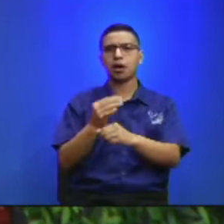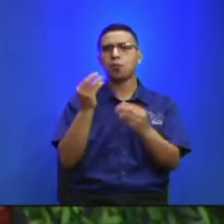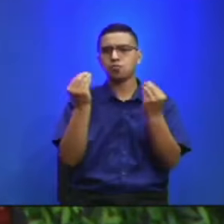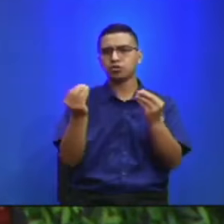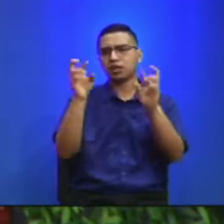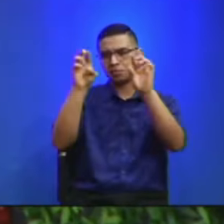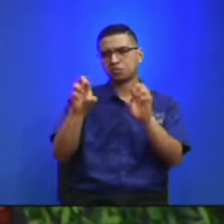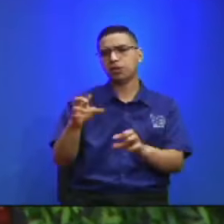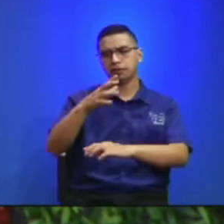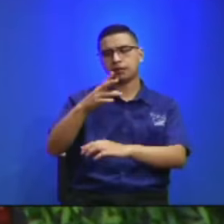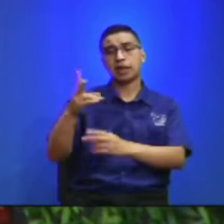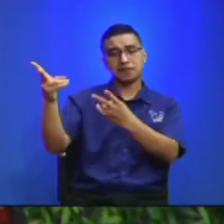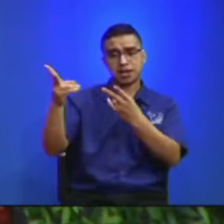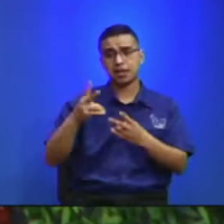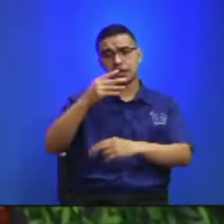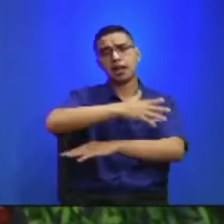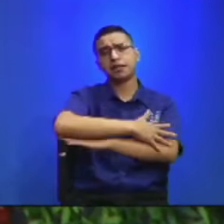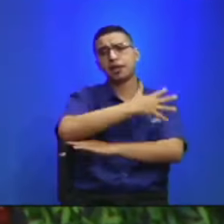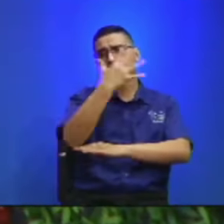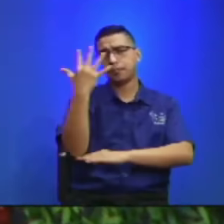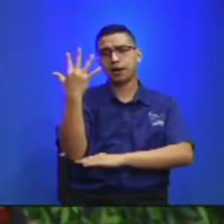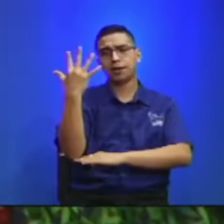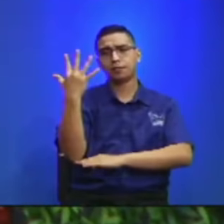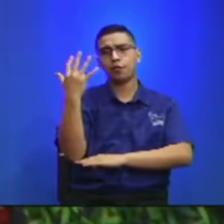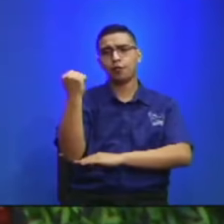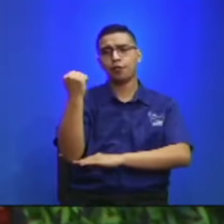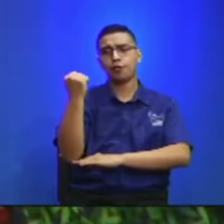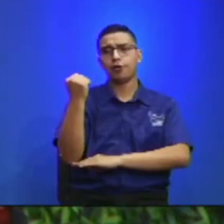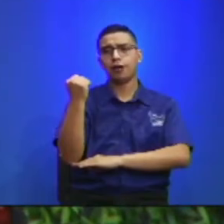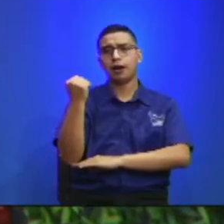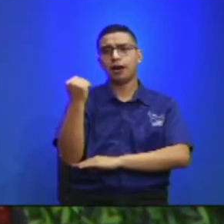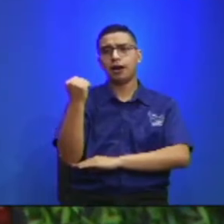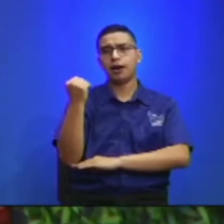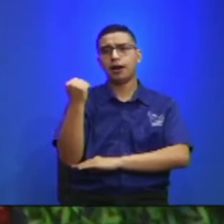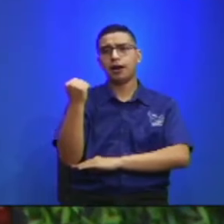cuál es la repartidera qué